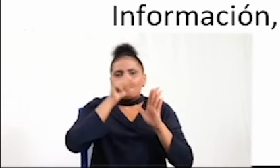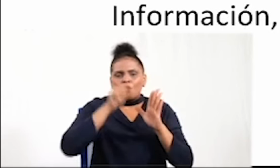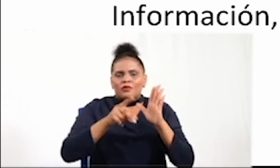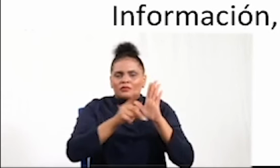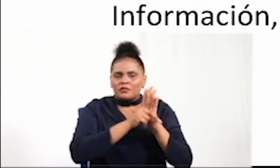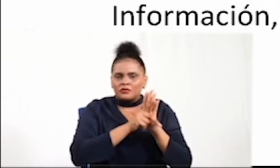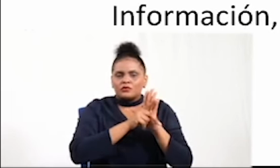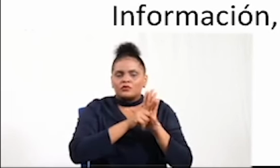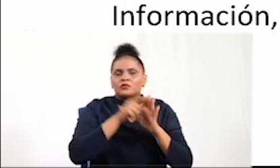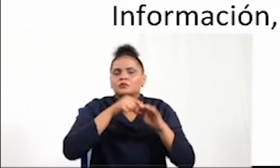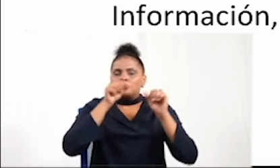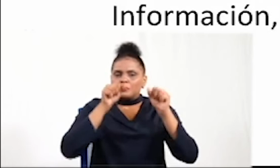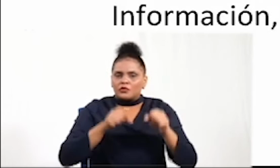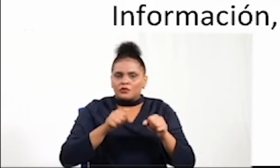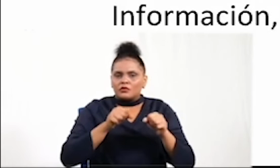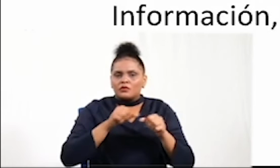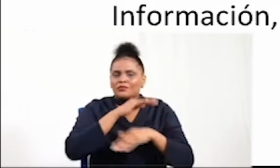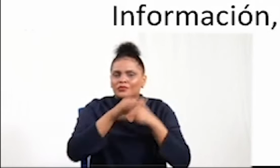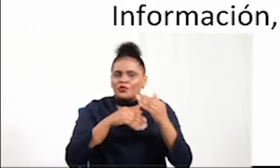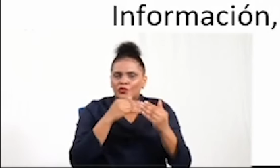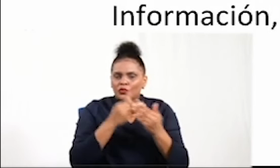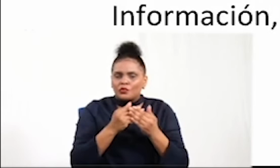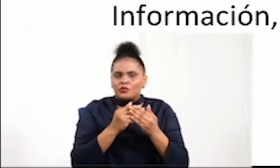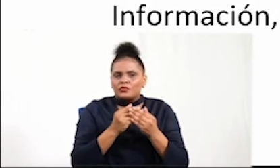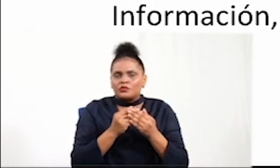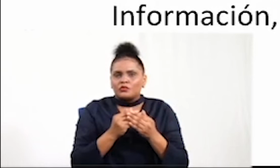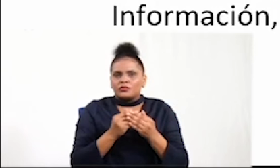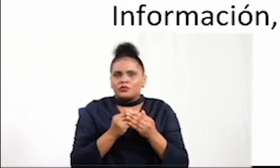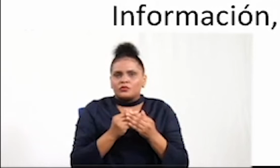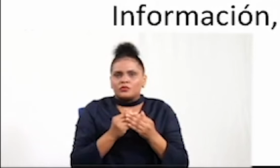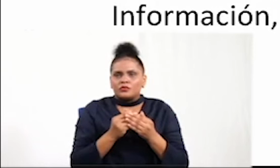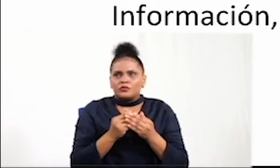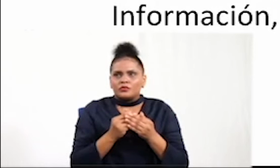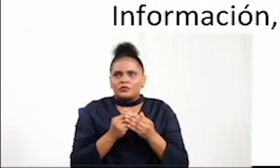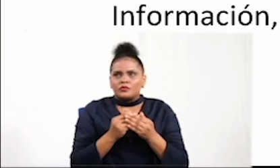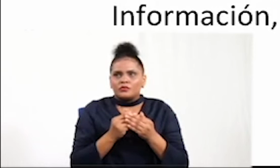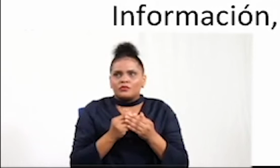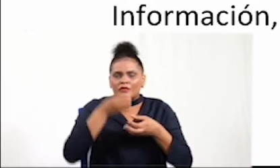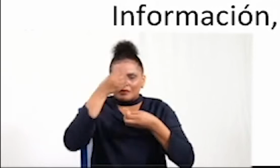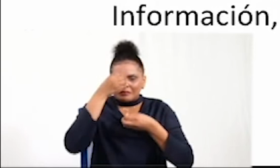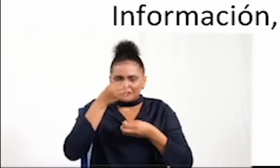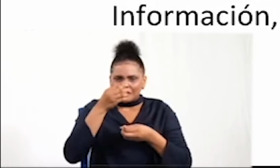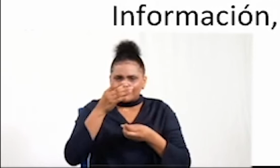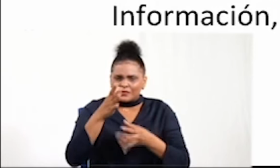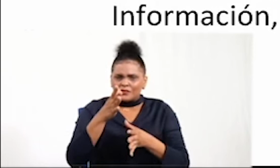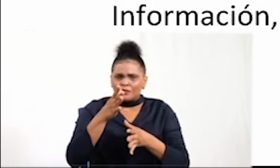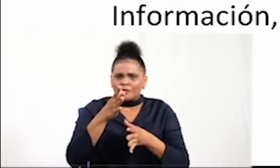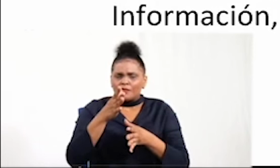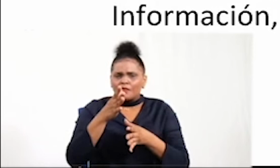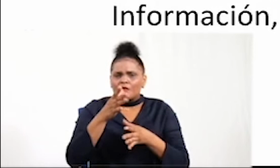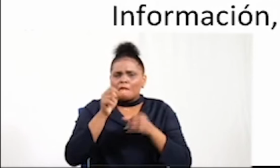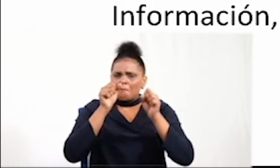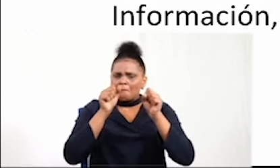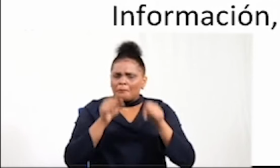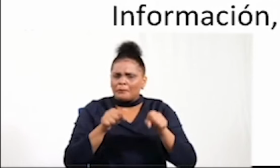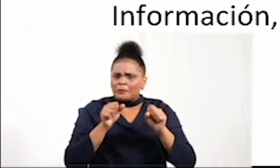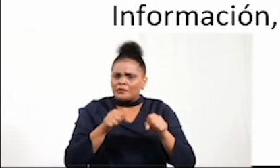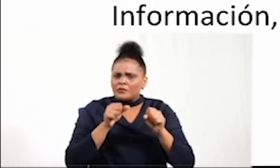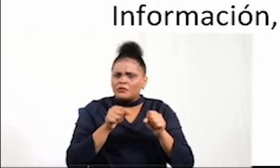de información porque creemos que lo que se necesita en la región información periódica evidencia